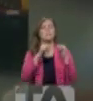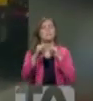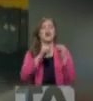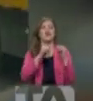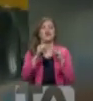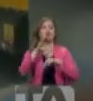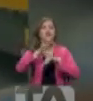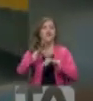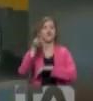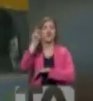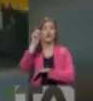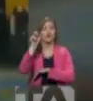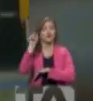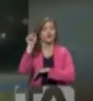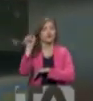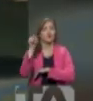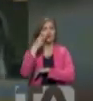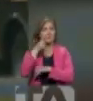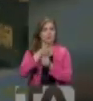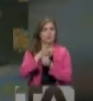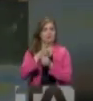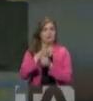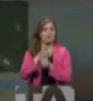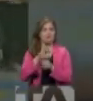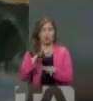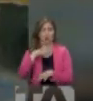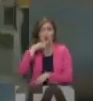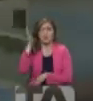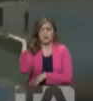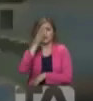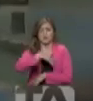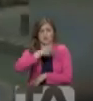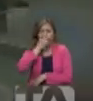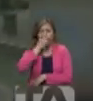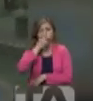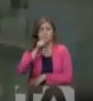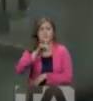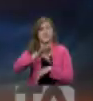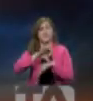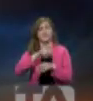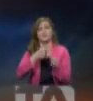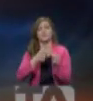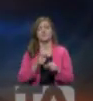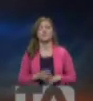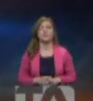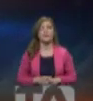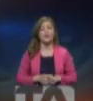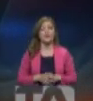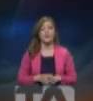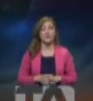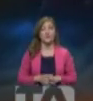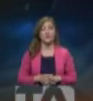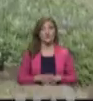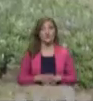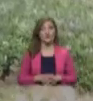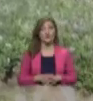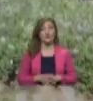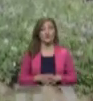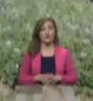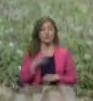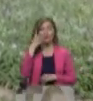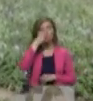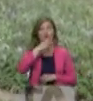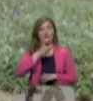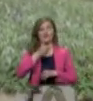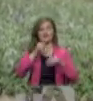de nuestros televidentes, precisamente emanando gran cantidad de gases en el centro de la capital. Nuestros amigos televidentes nos envió estas